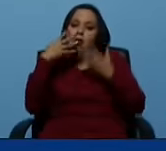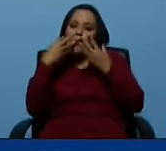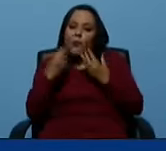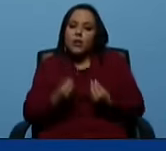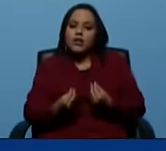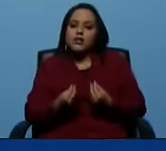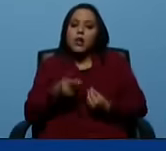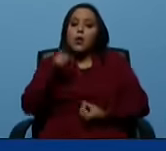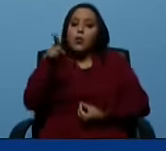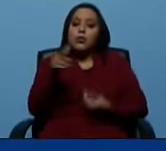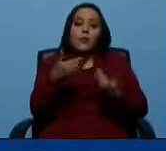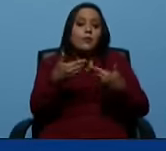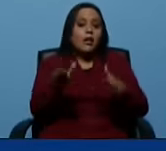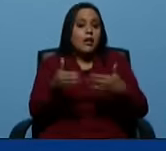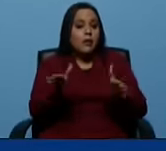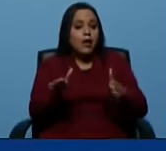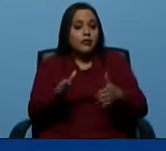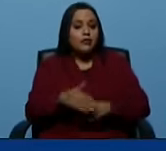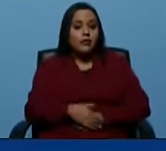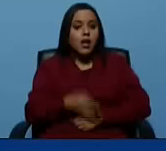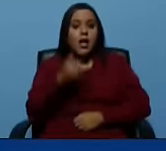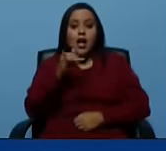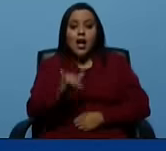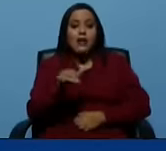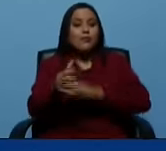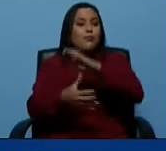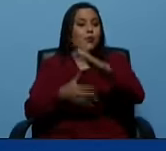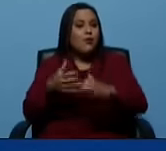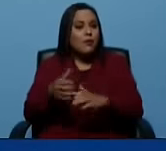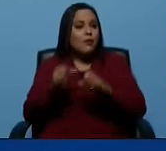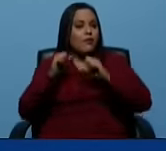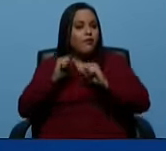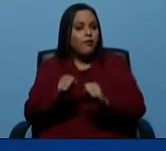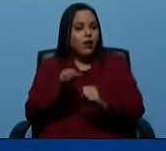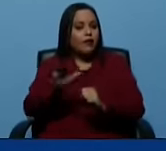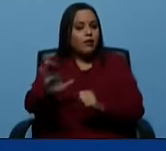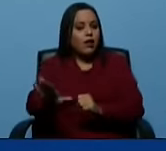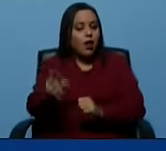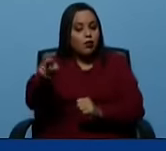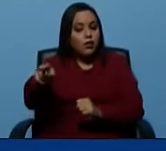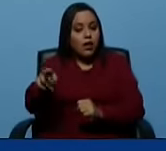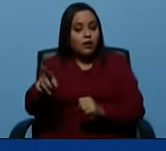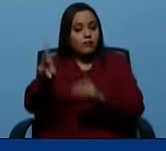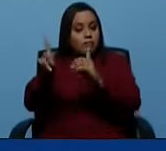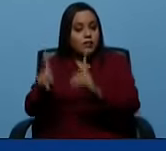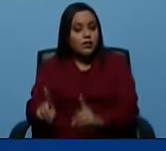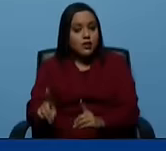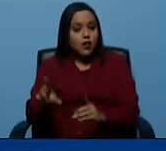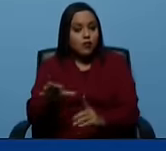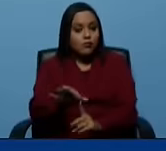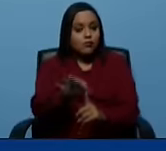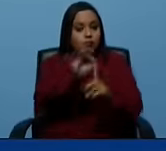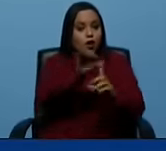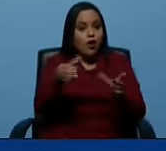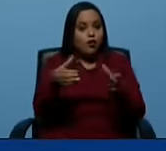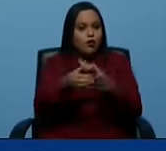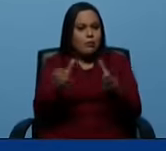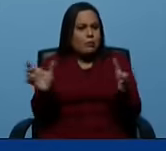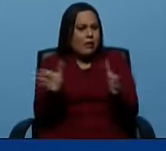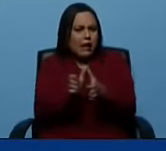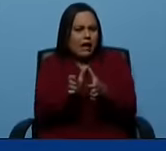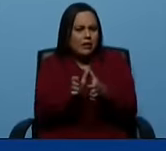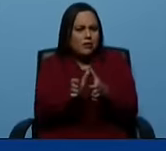Panamá tiene una olla de presión. A usted lo eligió un sector muy pequeño de la derecha panameña.